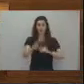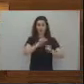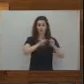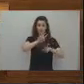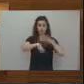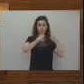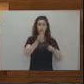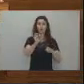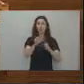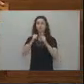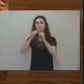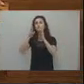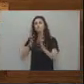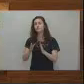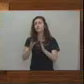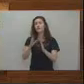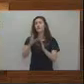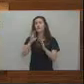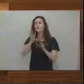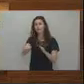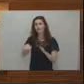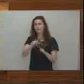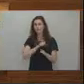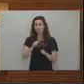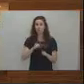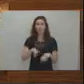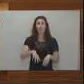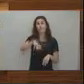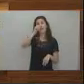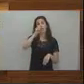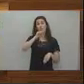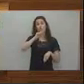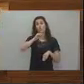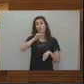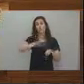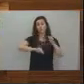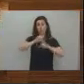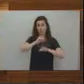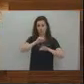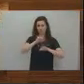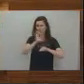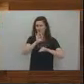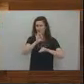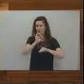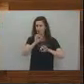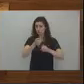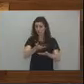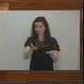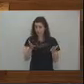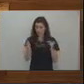privatizar sedes, entre la operación de los palacios o hacer una política a partir del parque de vivienda